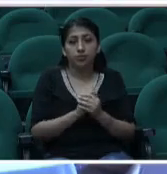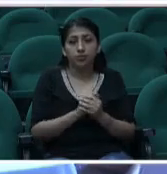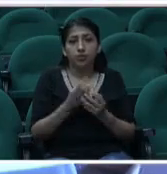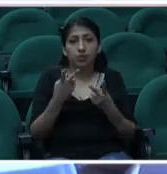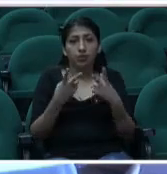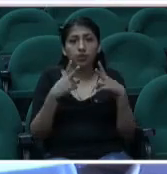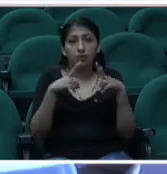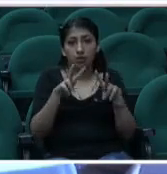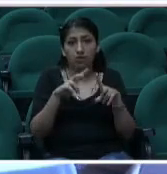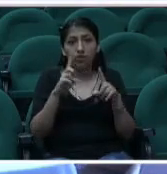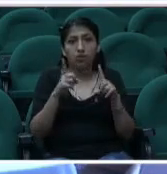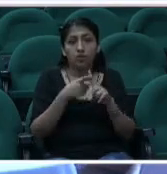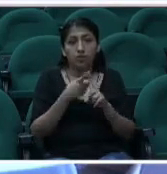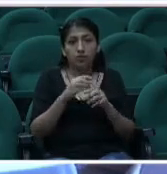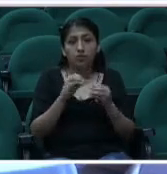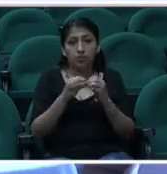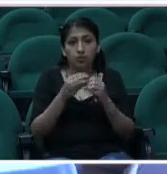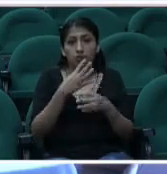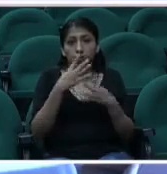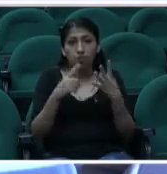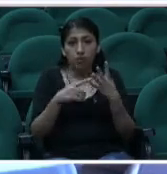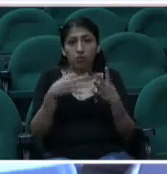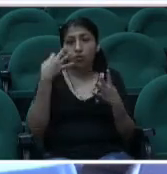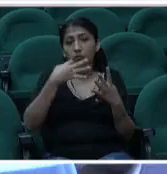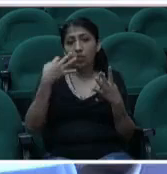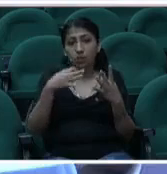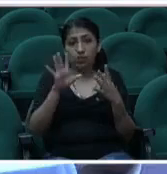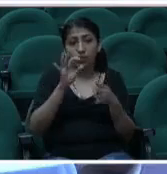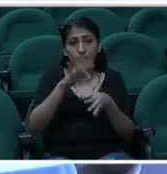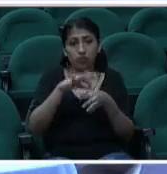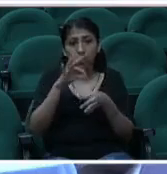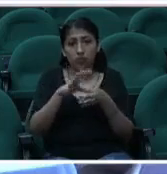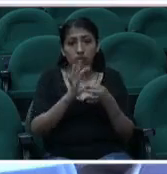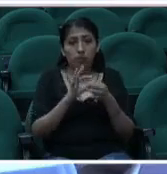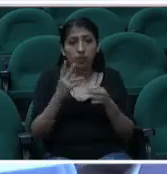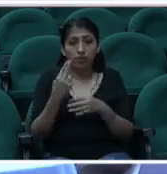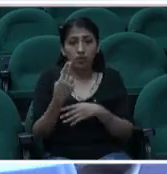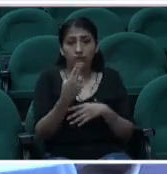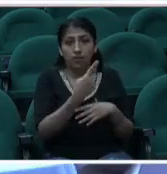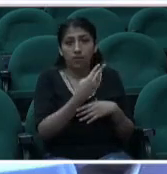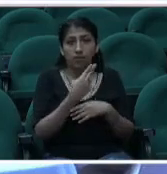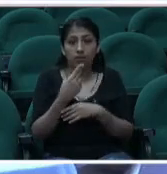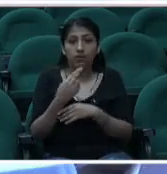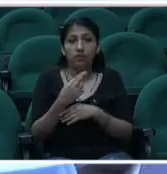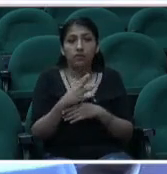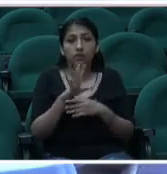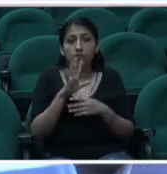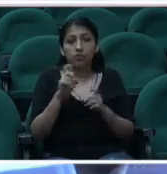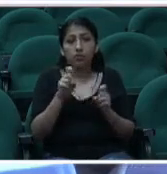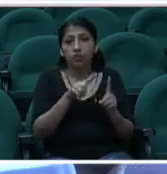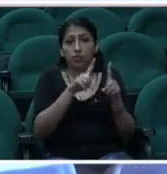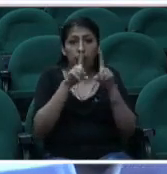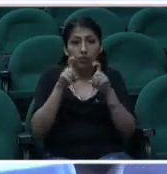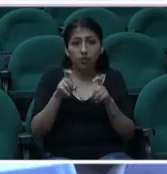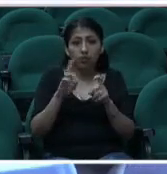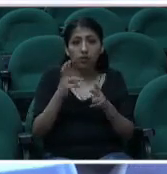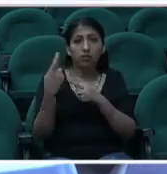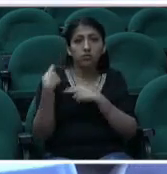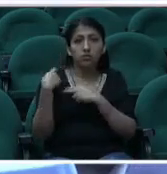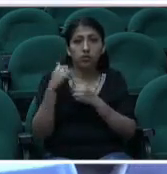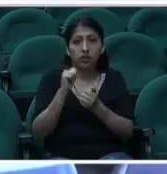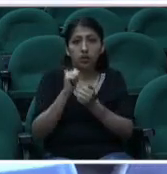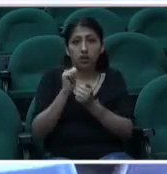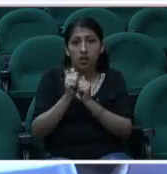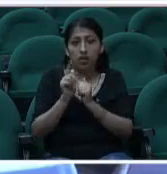también una vez en el punto 4 una vez cumplido el sorteo de las parejas moderadores formularán la pregunta correspondiente a